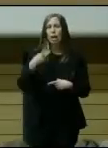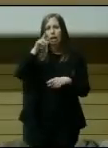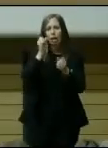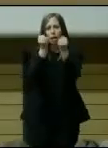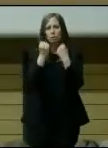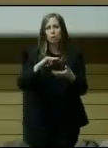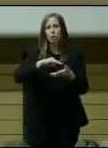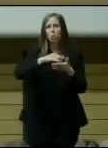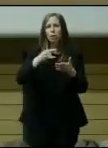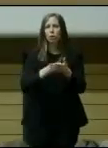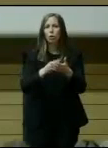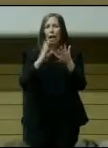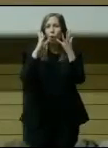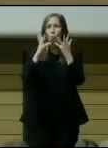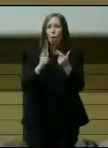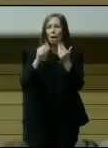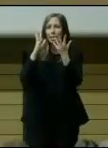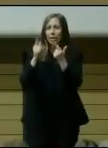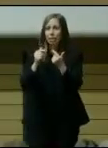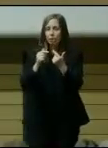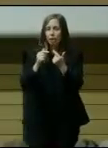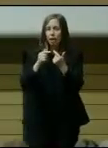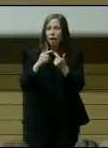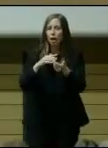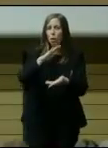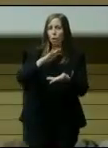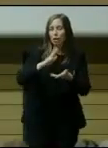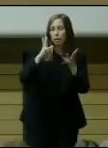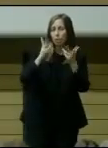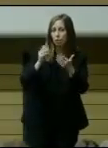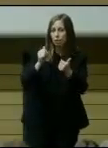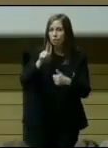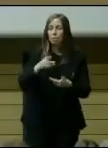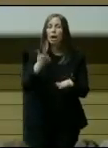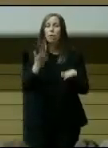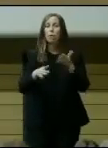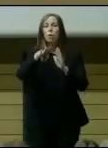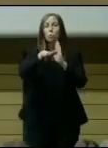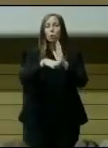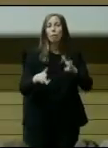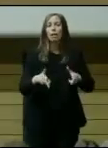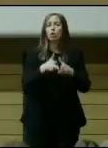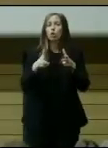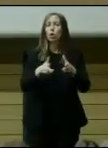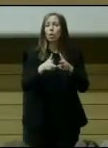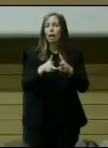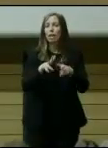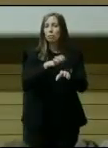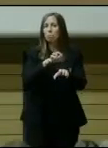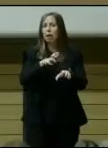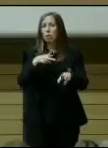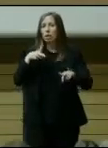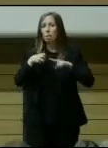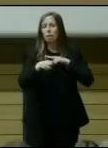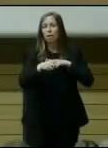experto en metodología cualitativa y cuantitativa, evaluador de programas sociales, sobre todo en